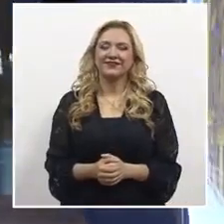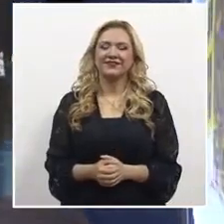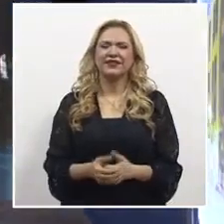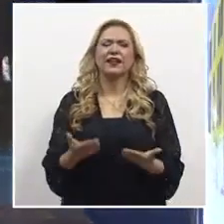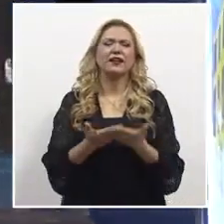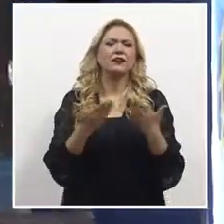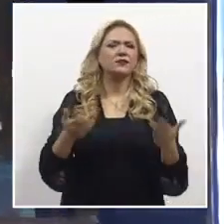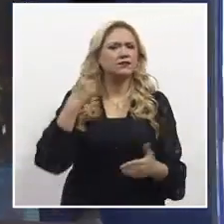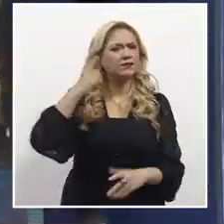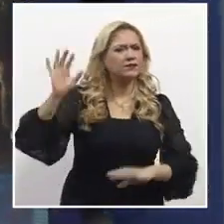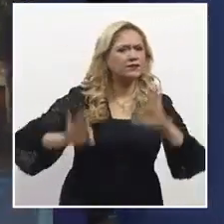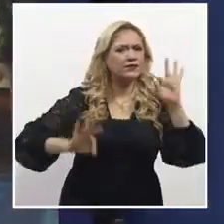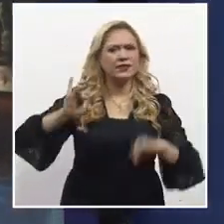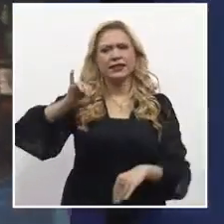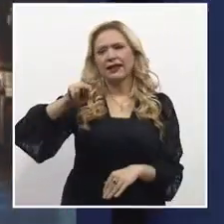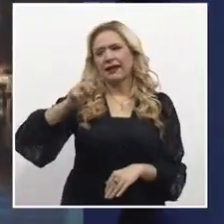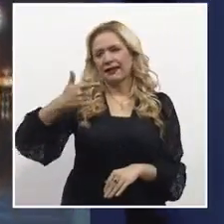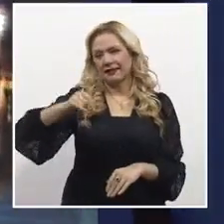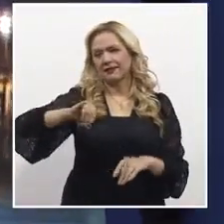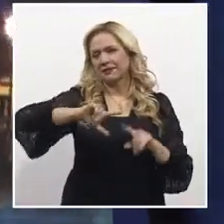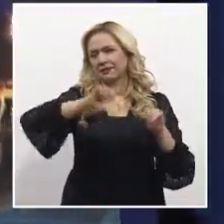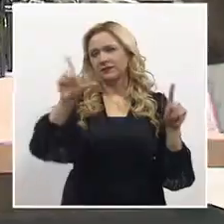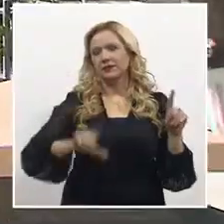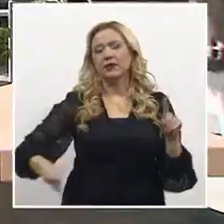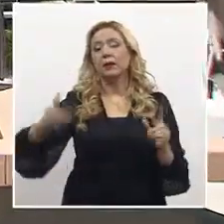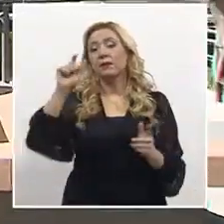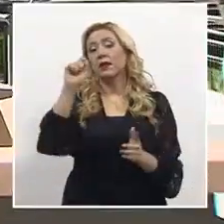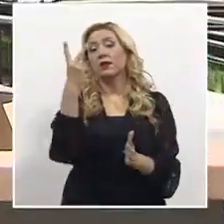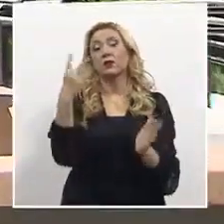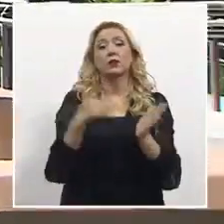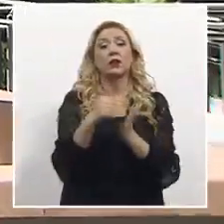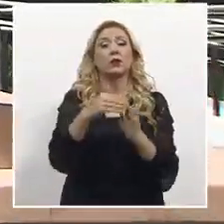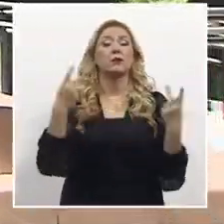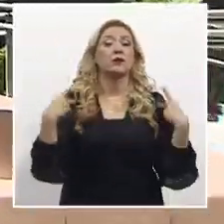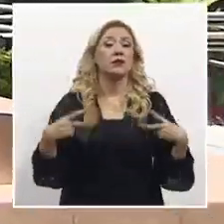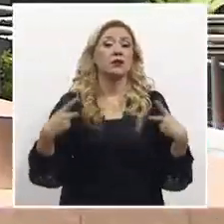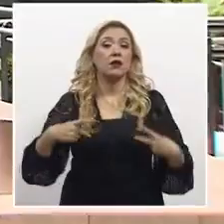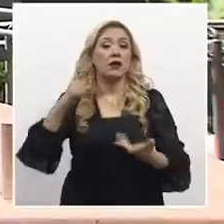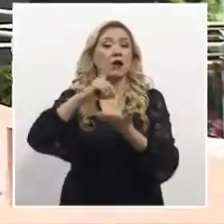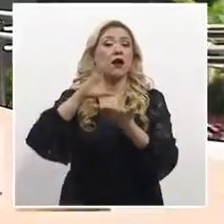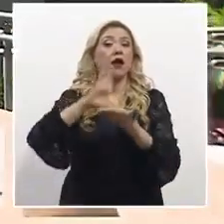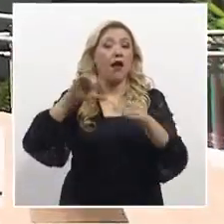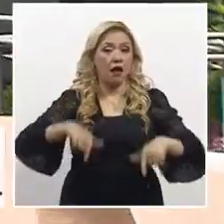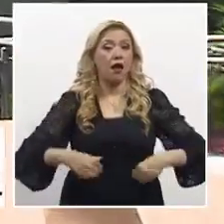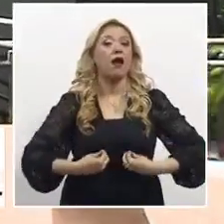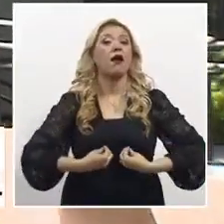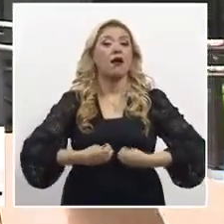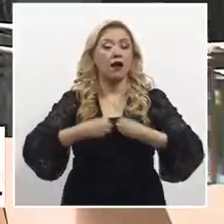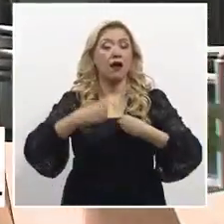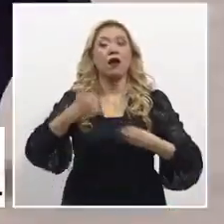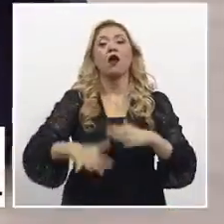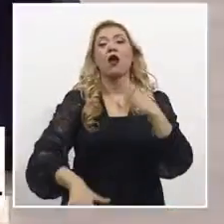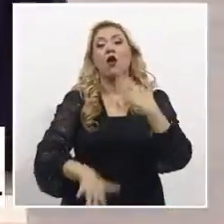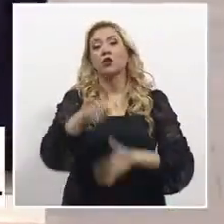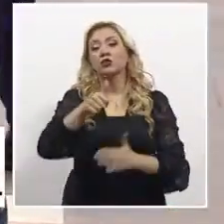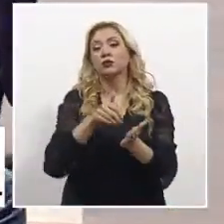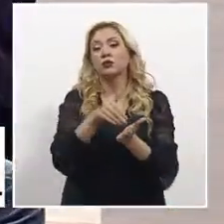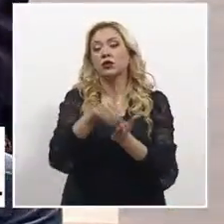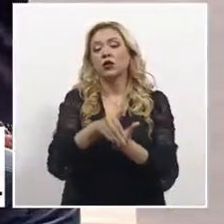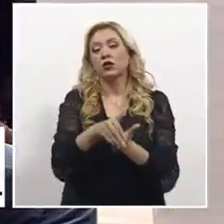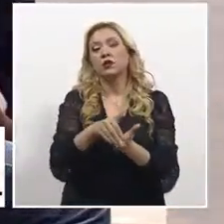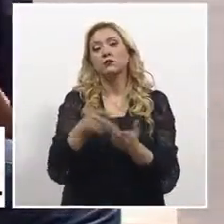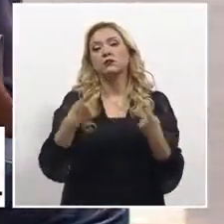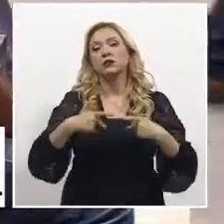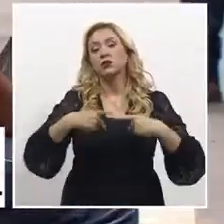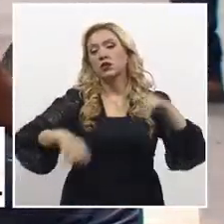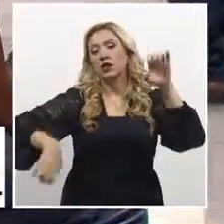Según cifras del INEGI, en México viven cerca de 22 millones de personas con discapacidad y 11 millones de adultos mayores, sectores de la población